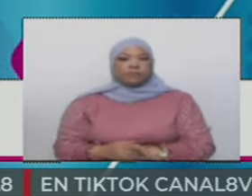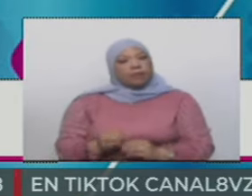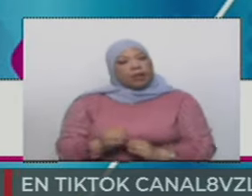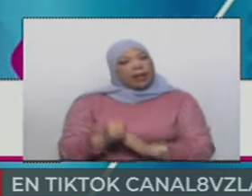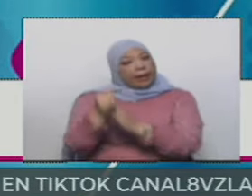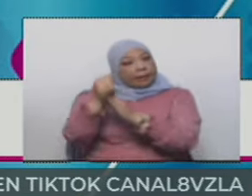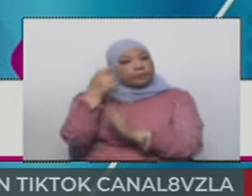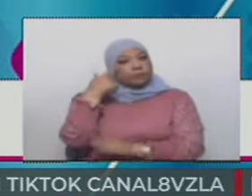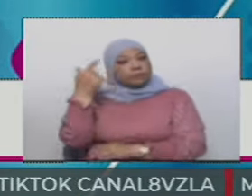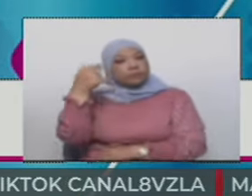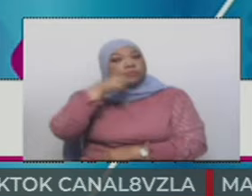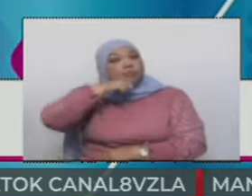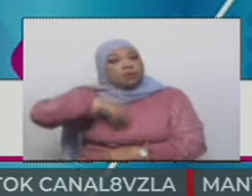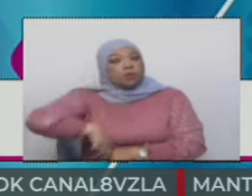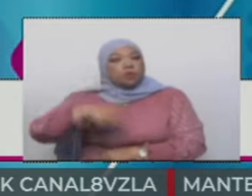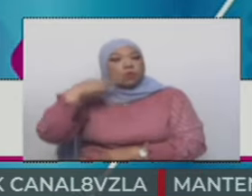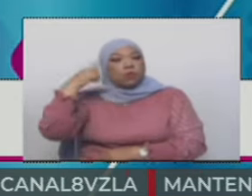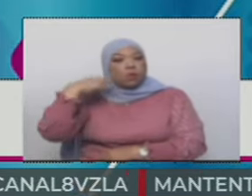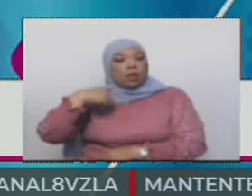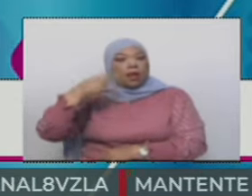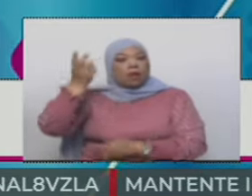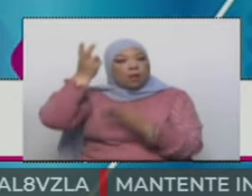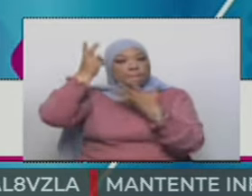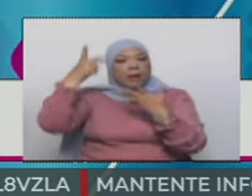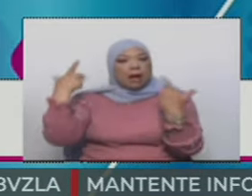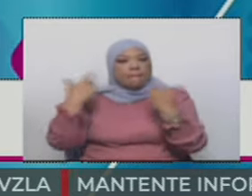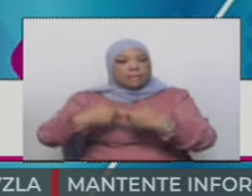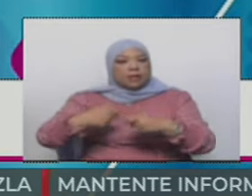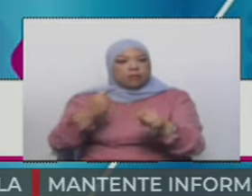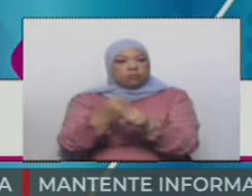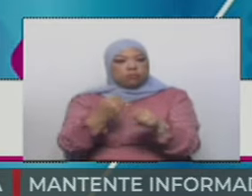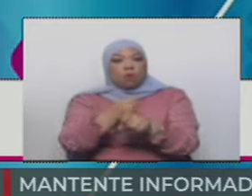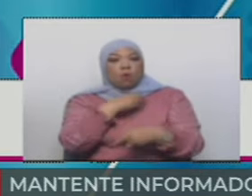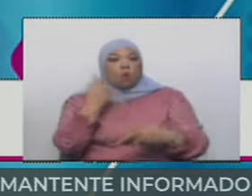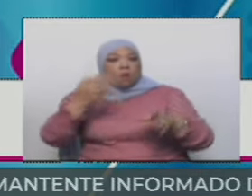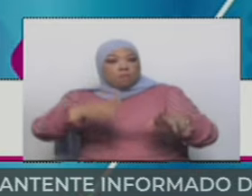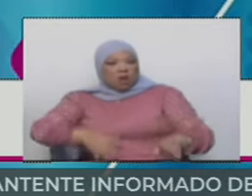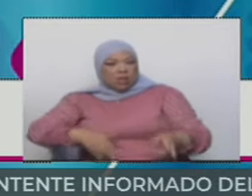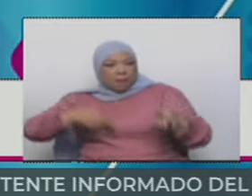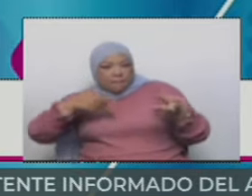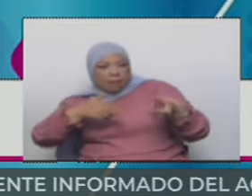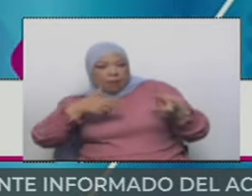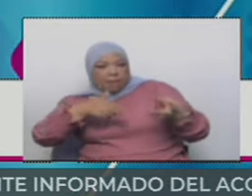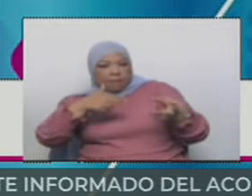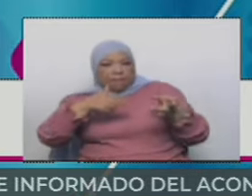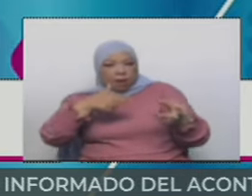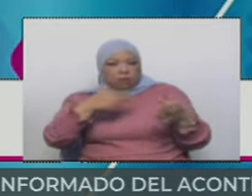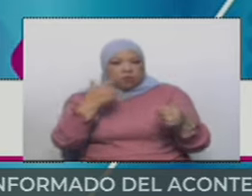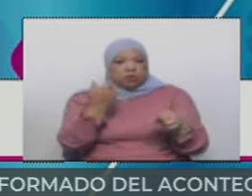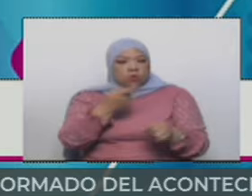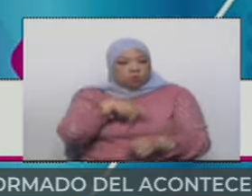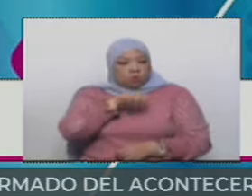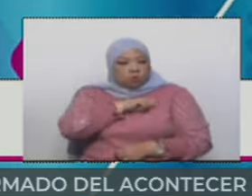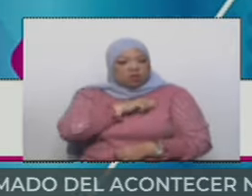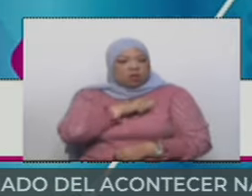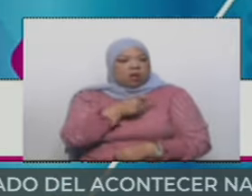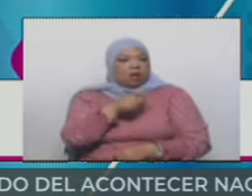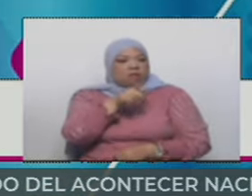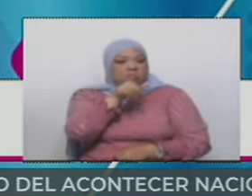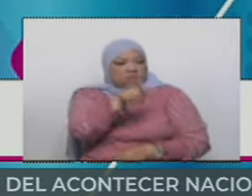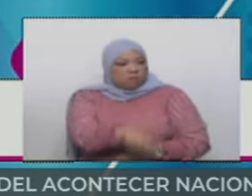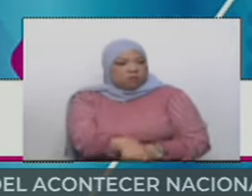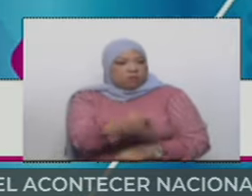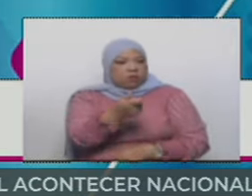Mucuritas, héroe en Boyacá, fusilado injustamente a Melías por el racismo y la perfidia